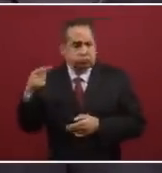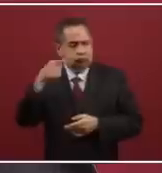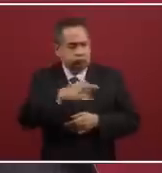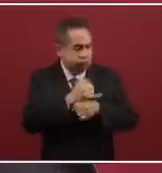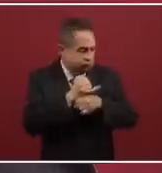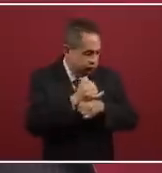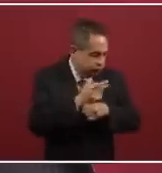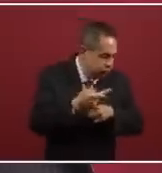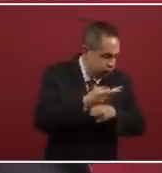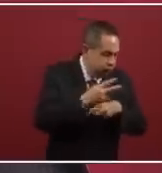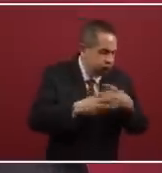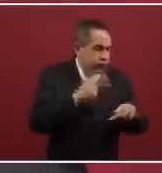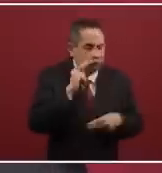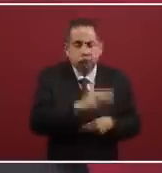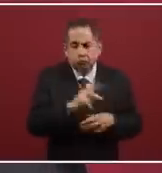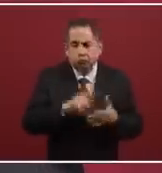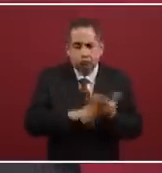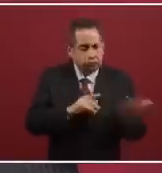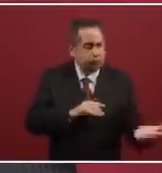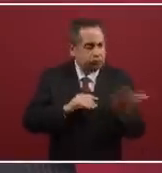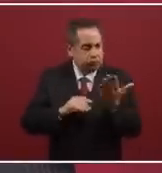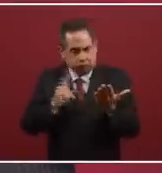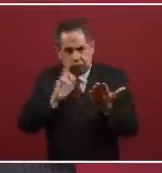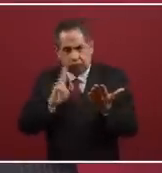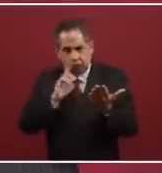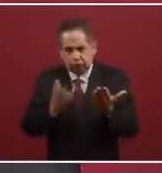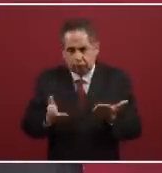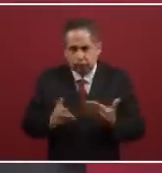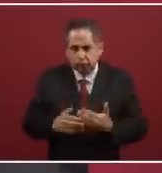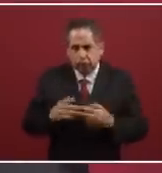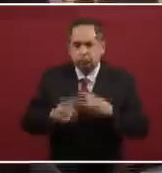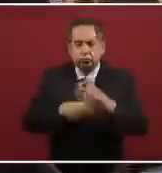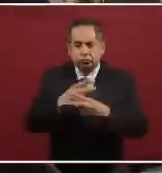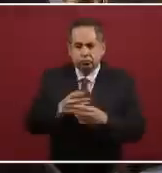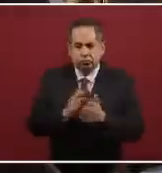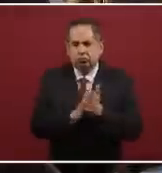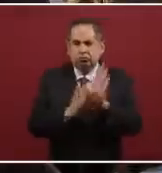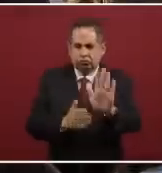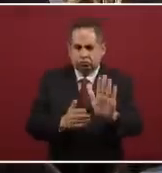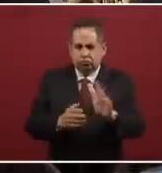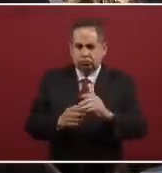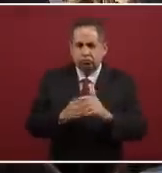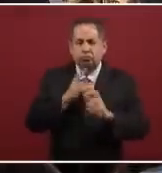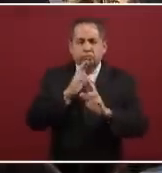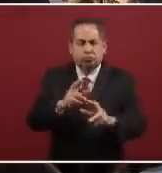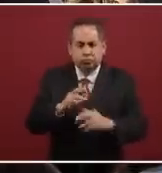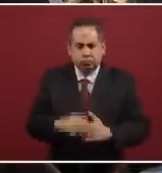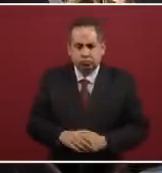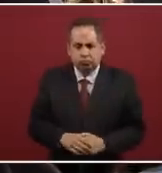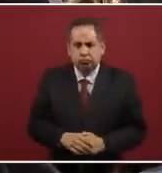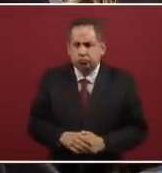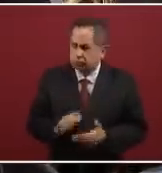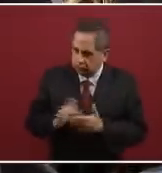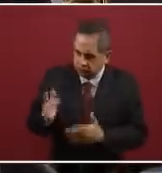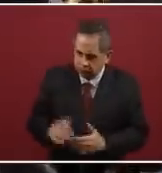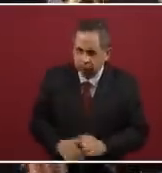la investigación y se presente aquí a proceso el resultado.